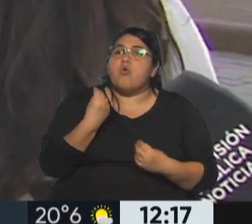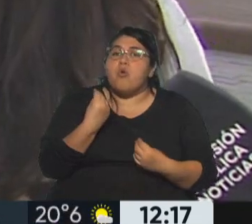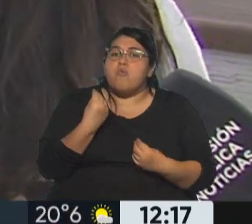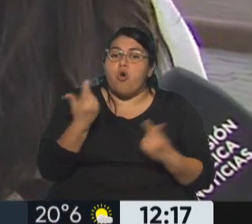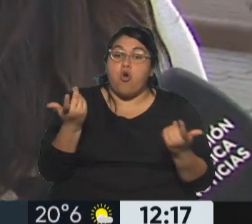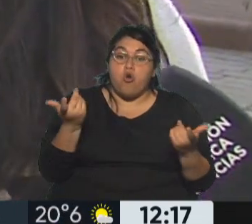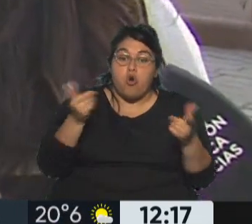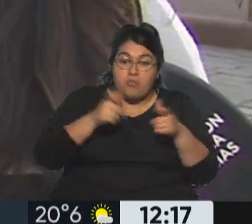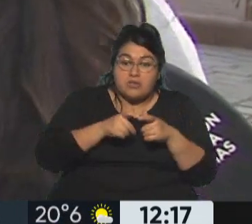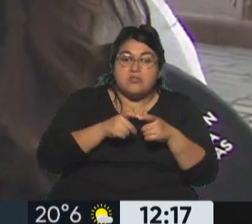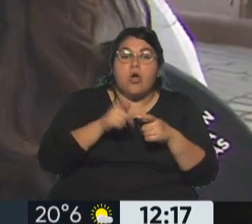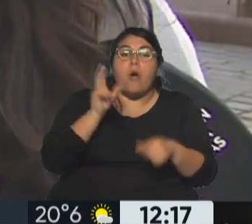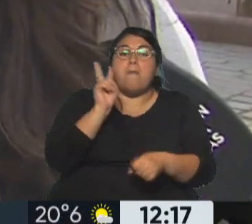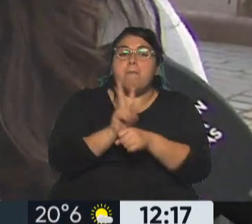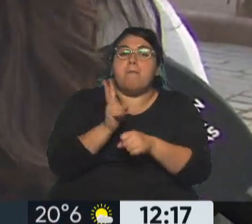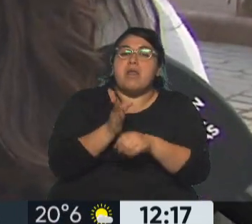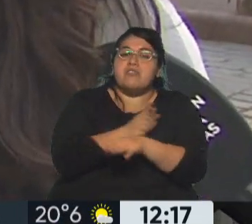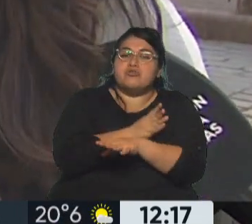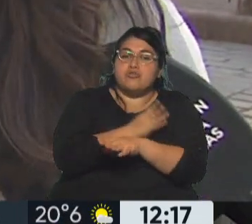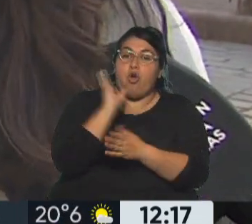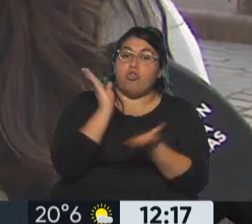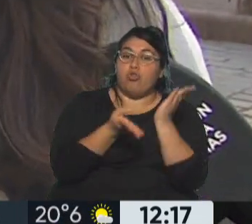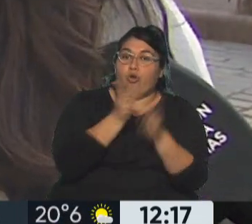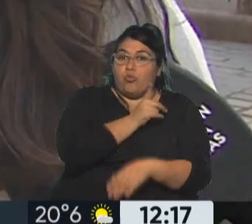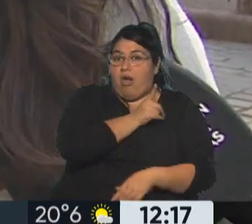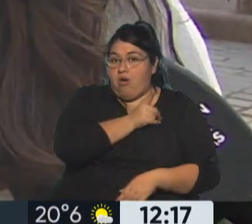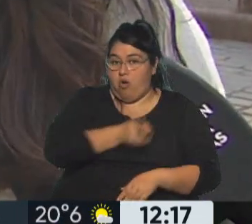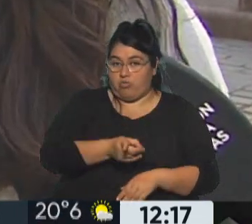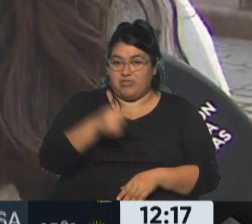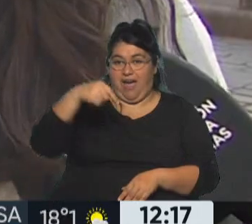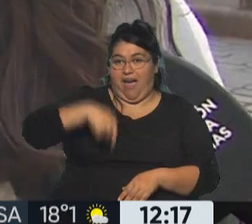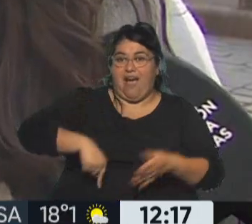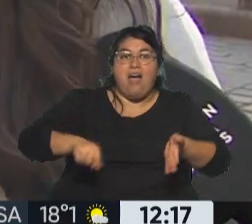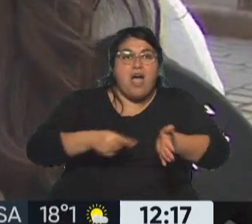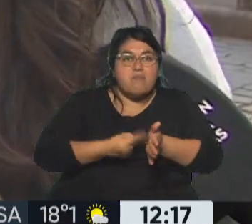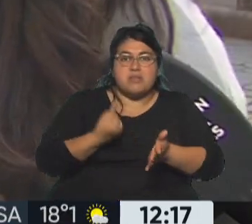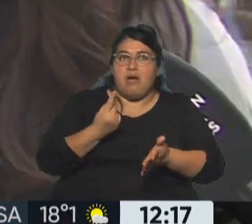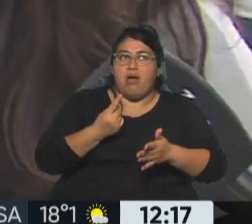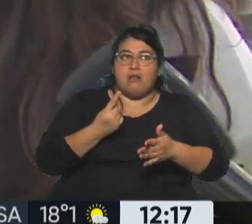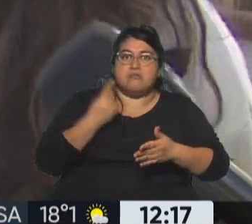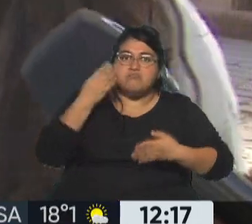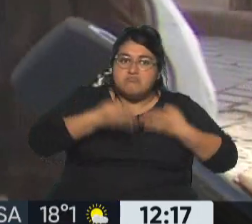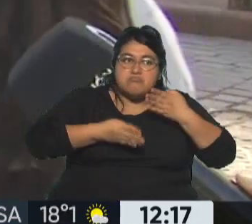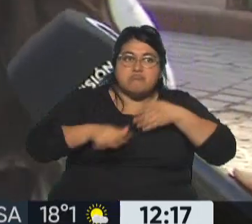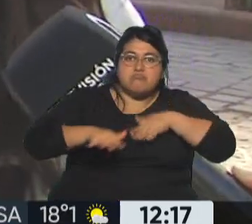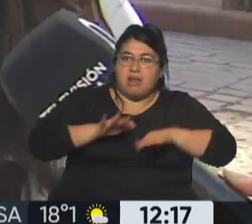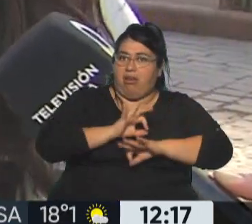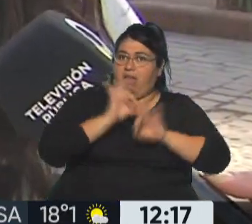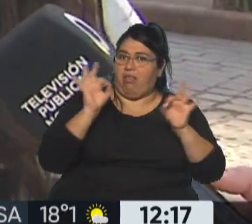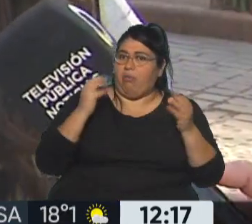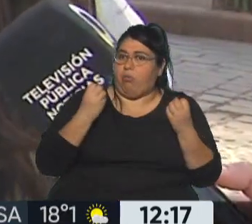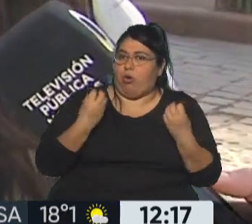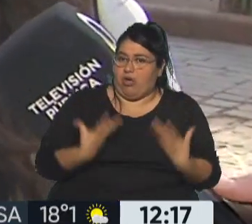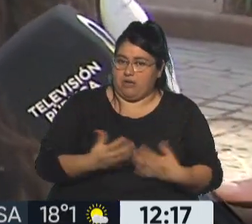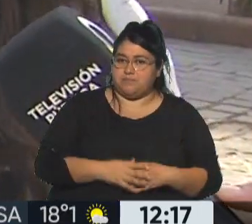el Comité de Prevención contra la Tortura acá en Capital. ¿Por qué? ¿Qué es lo que está pasando? Sí, bueno,